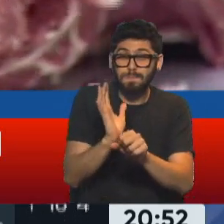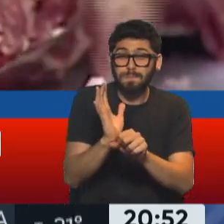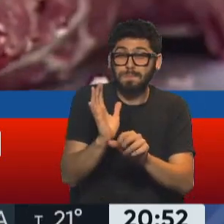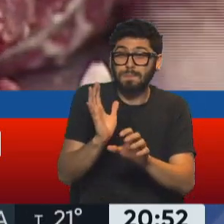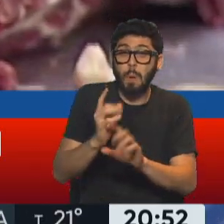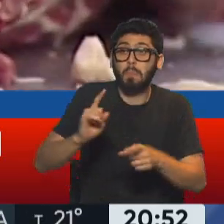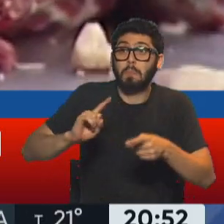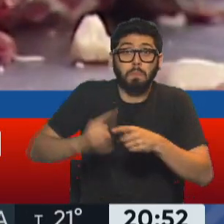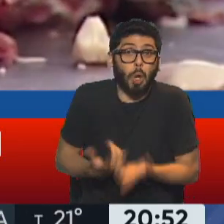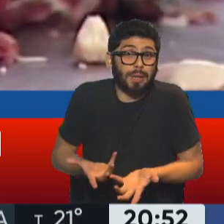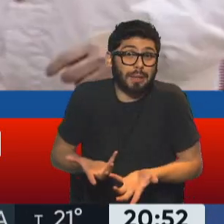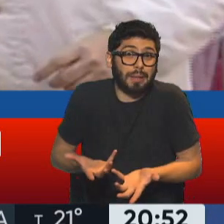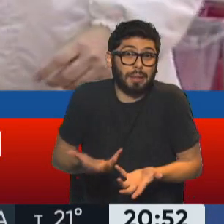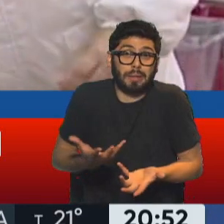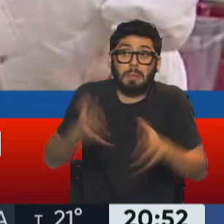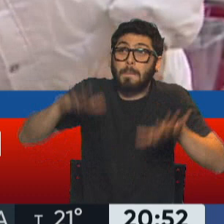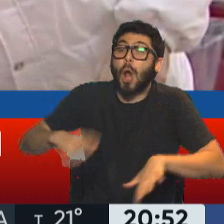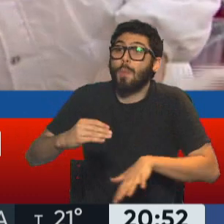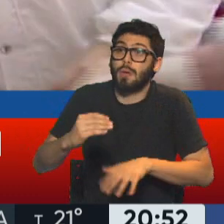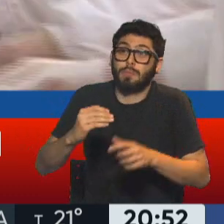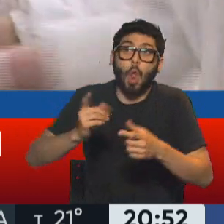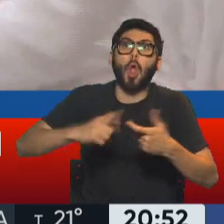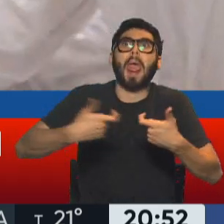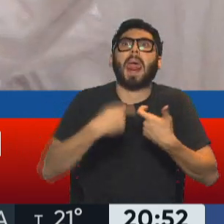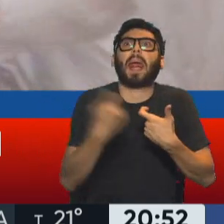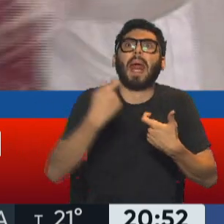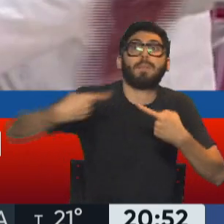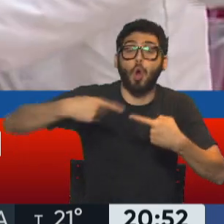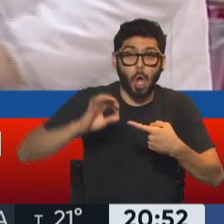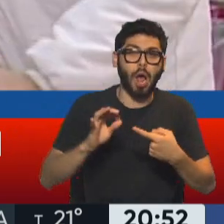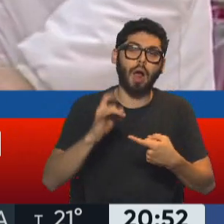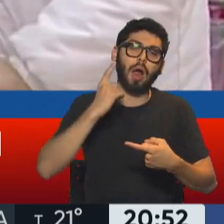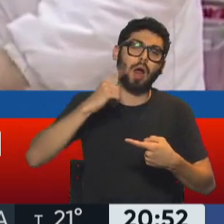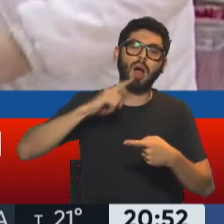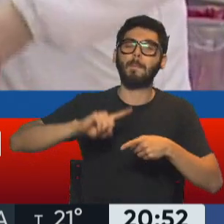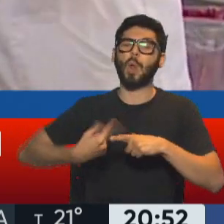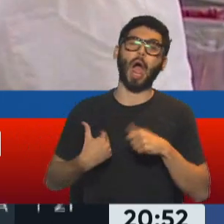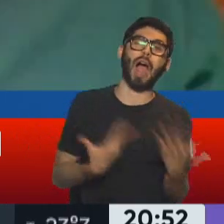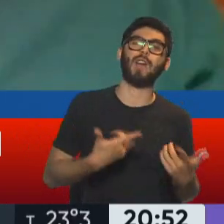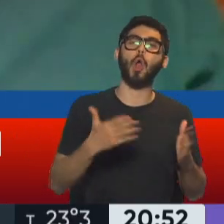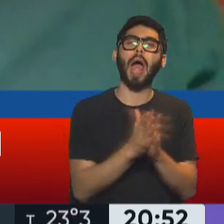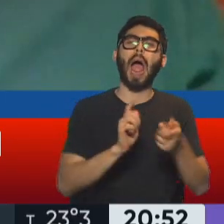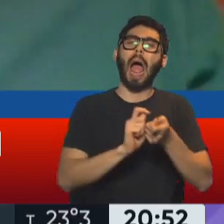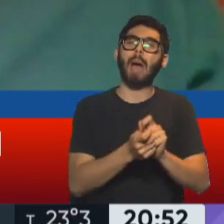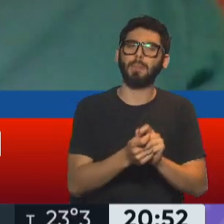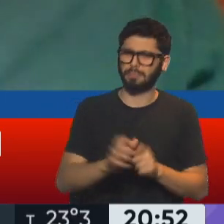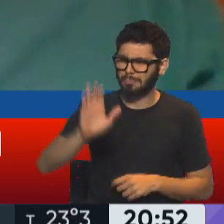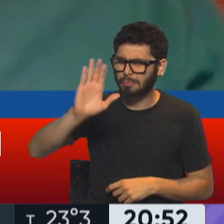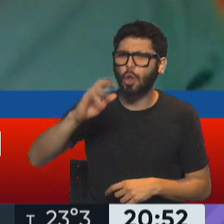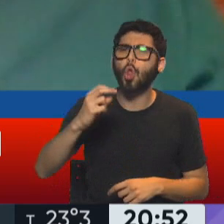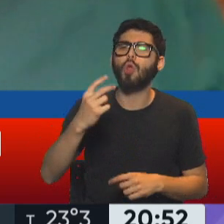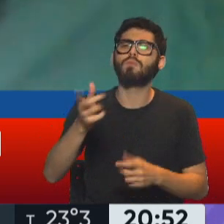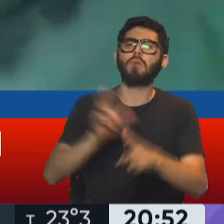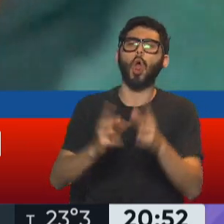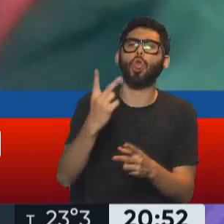cuestión política, no una cuestión gremial, y que estaban jugando a la interna política a favor de Cambiemos. Pedro, tengo 2 preguntas al respecto de lo que